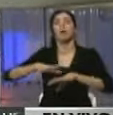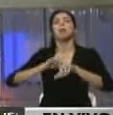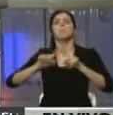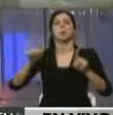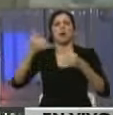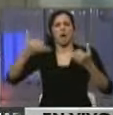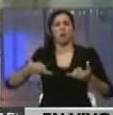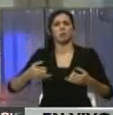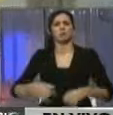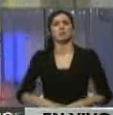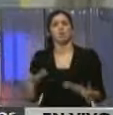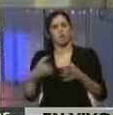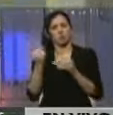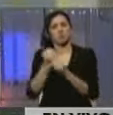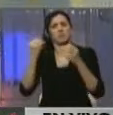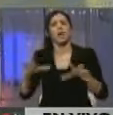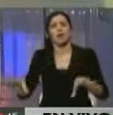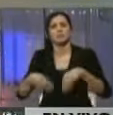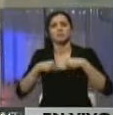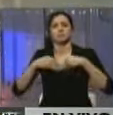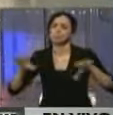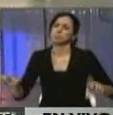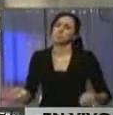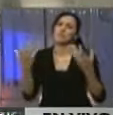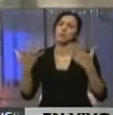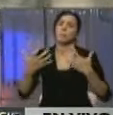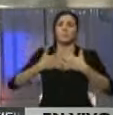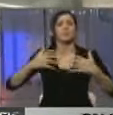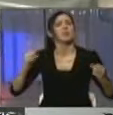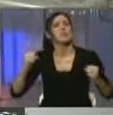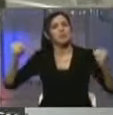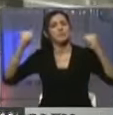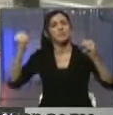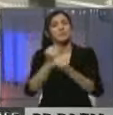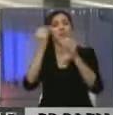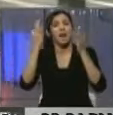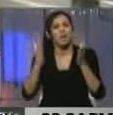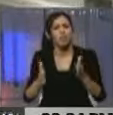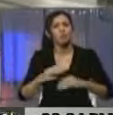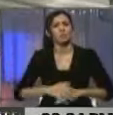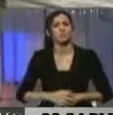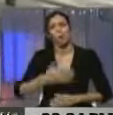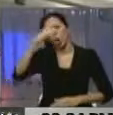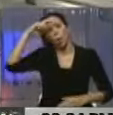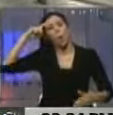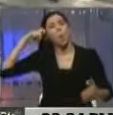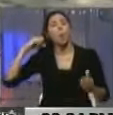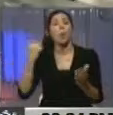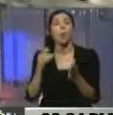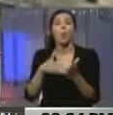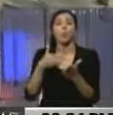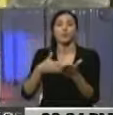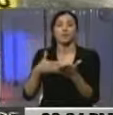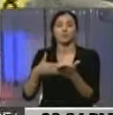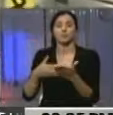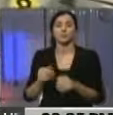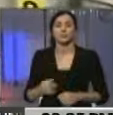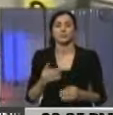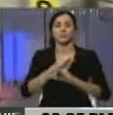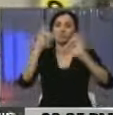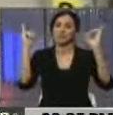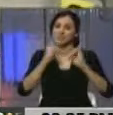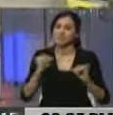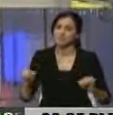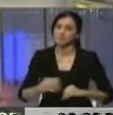la dignidad de la clase obrera venezolana. ¡Que viva la clase obrera! En lo concreto, felicidad.